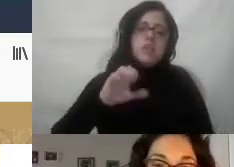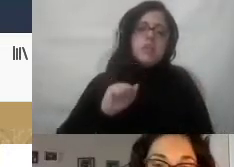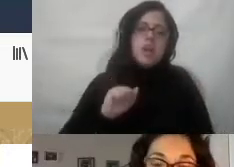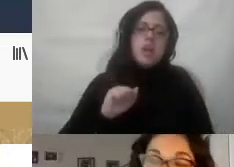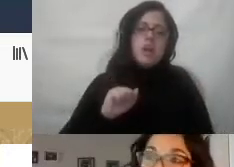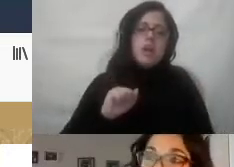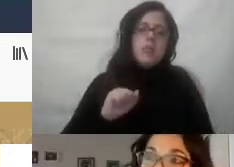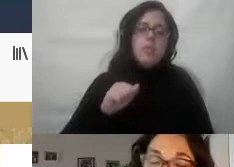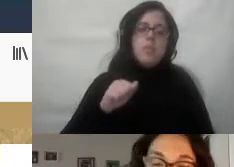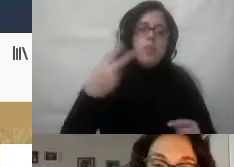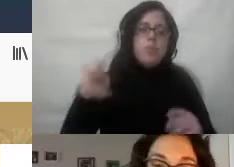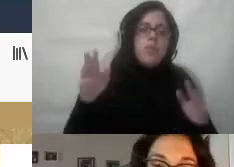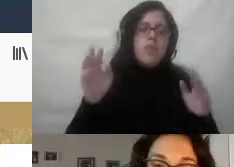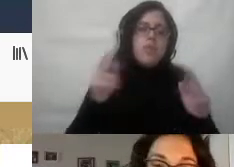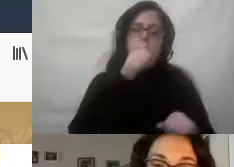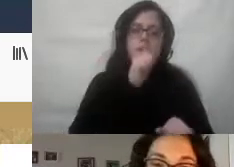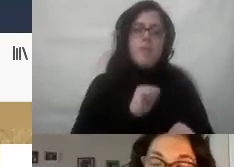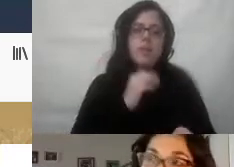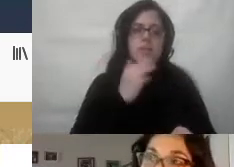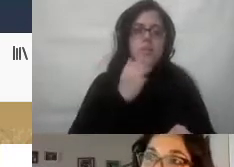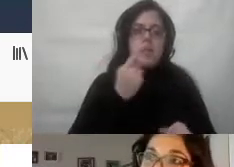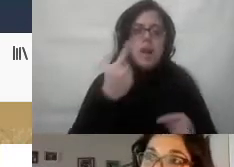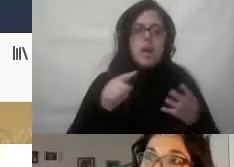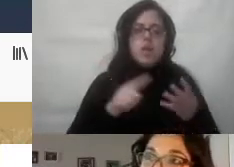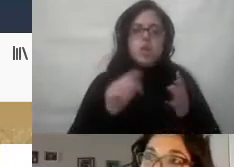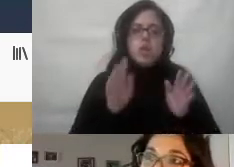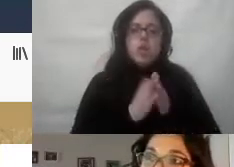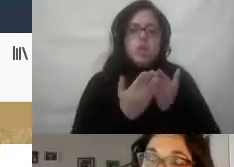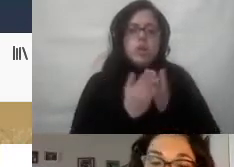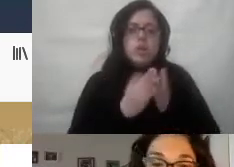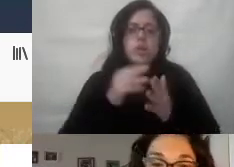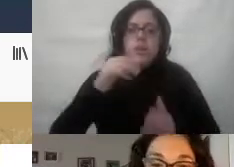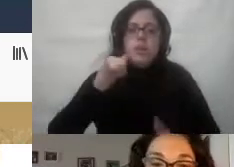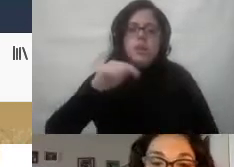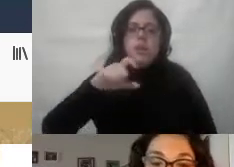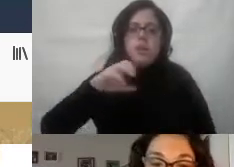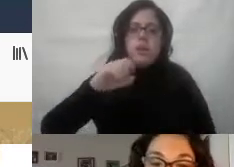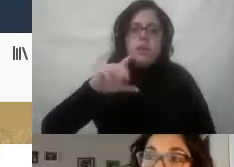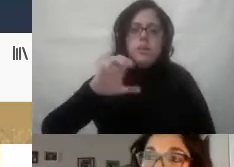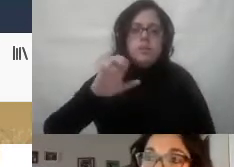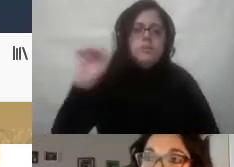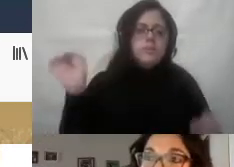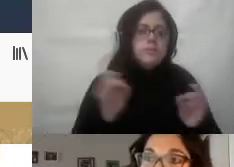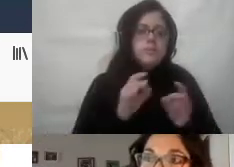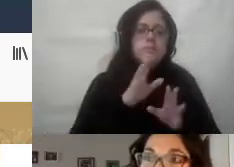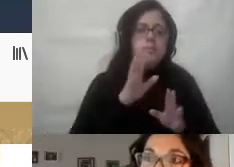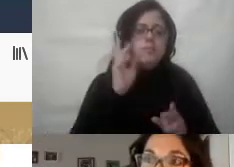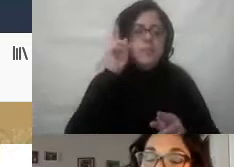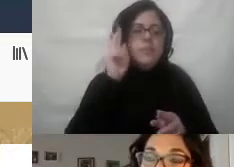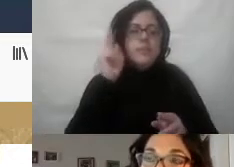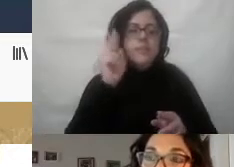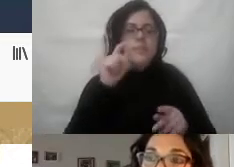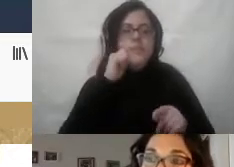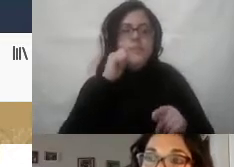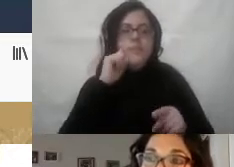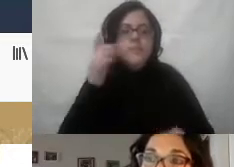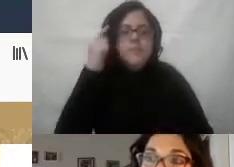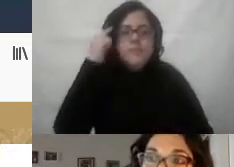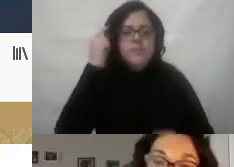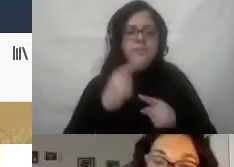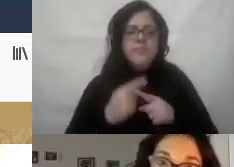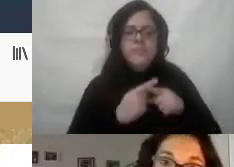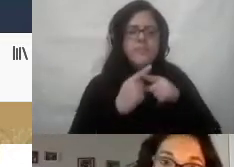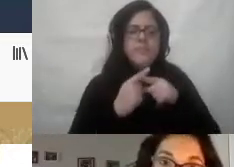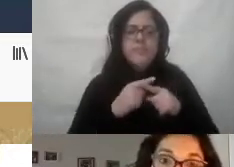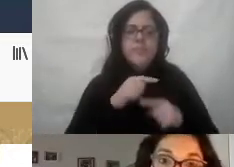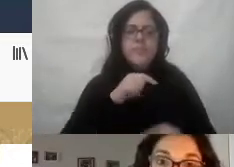de esto. Y hay otro libro que la Nicole debe tener la referencia, que es sobre pensar socialmente, de Joan Payés con